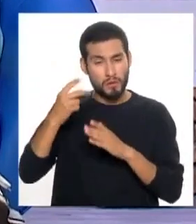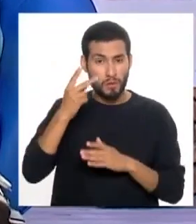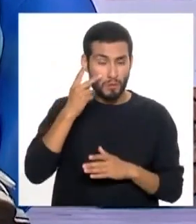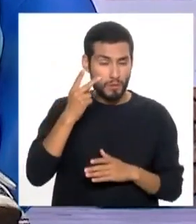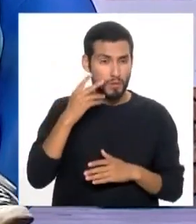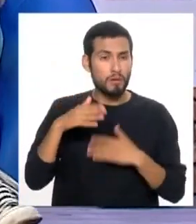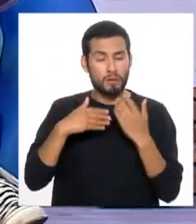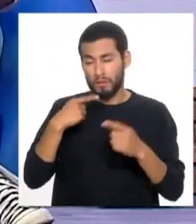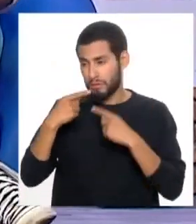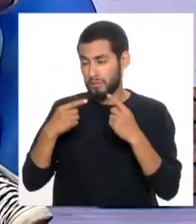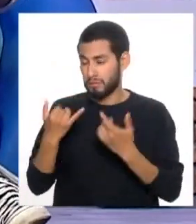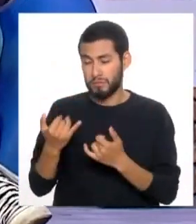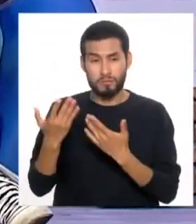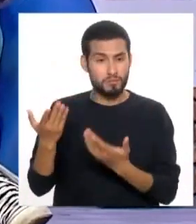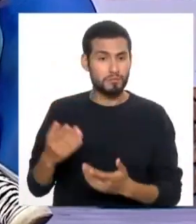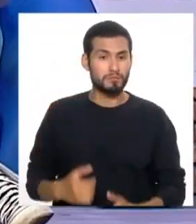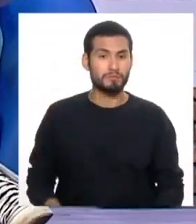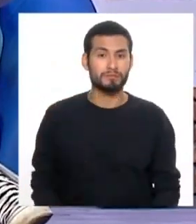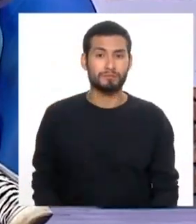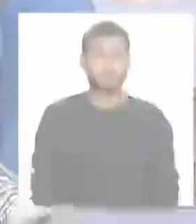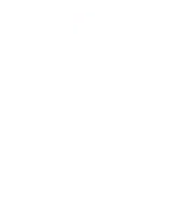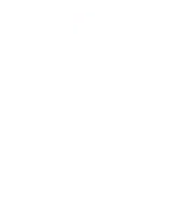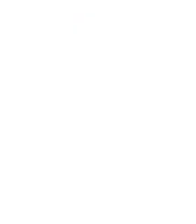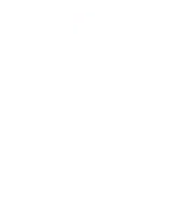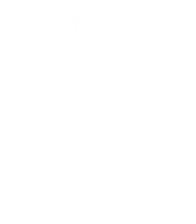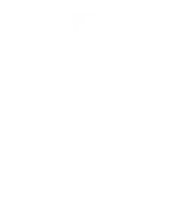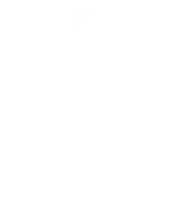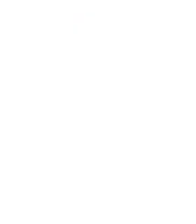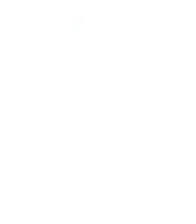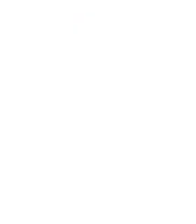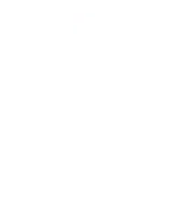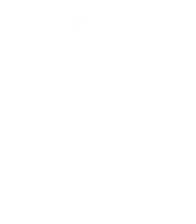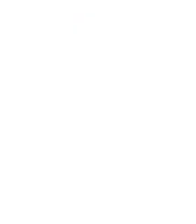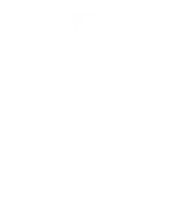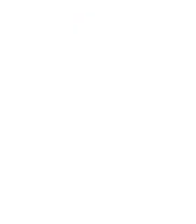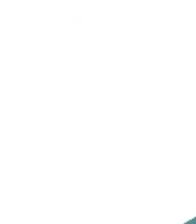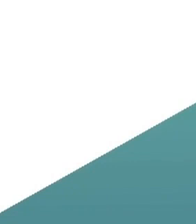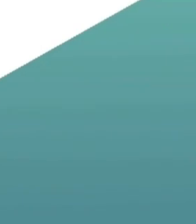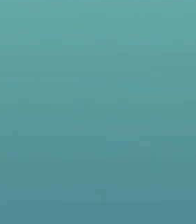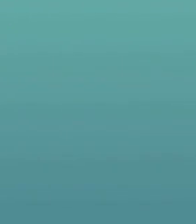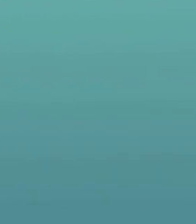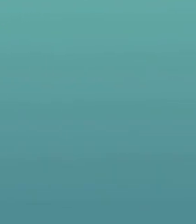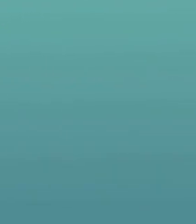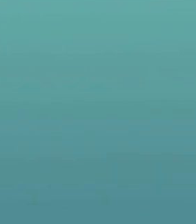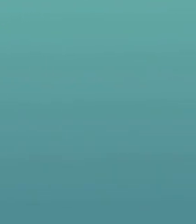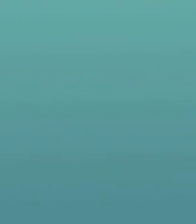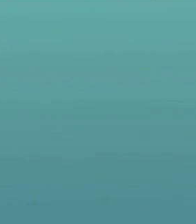verlo y después lo comentamos aquí. Perfecto.